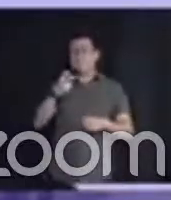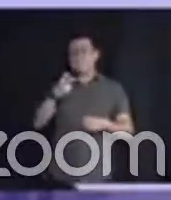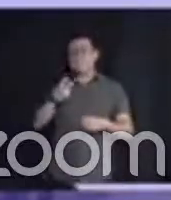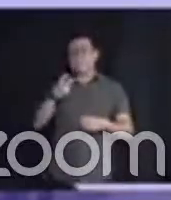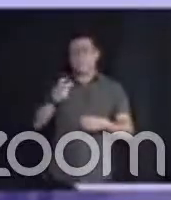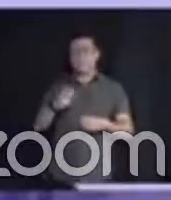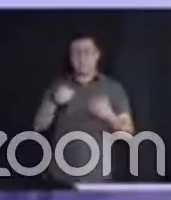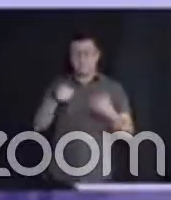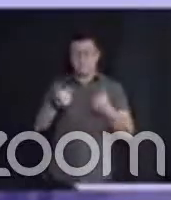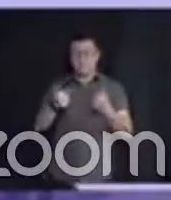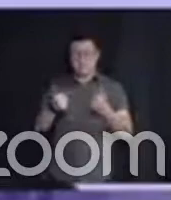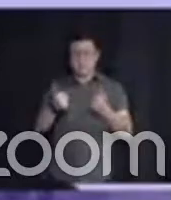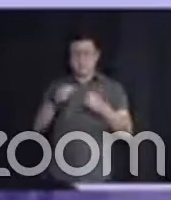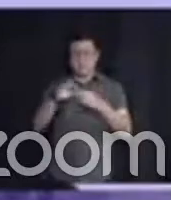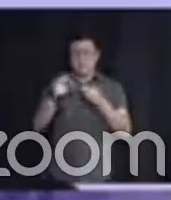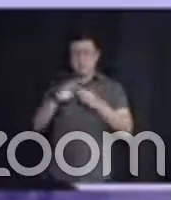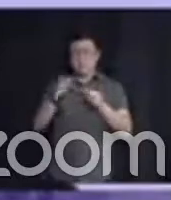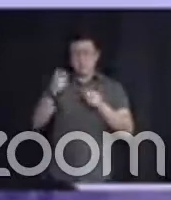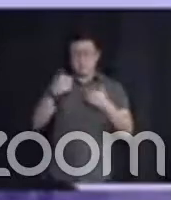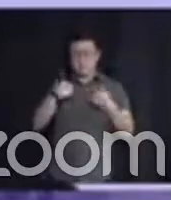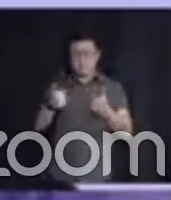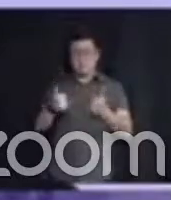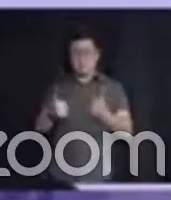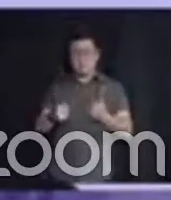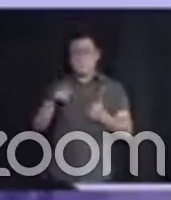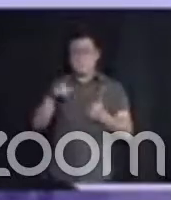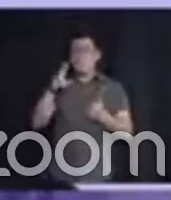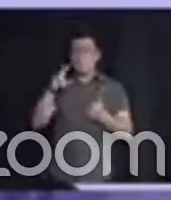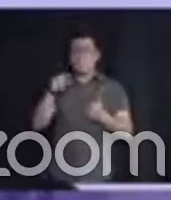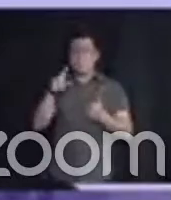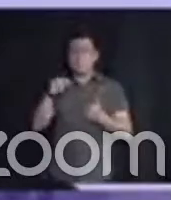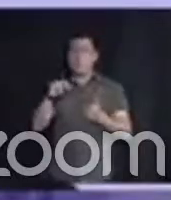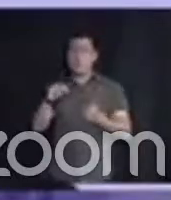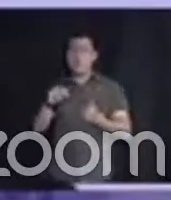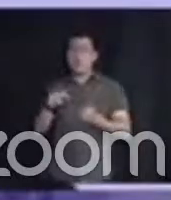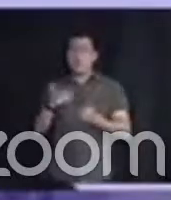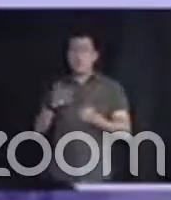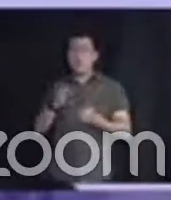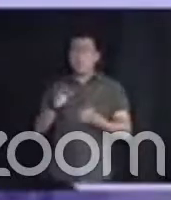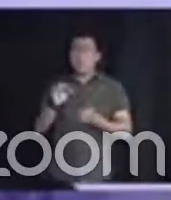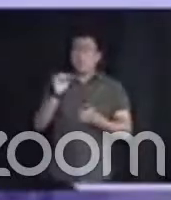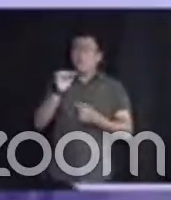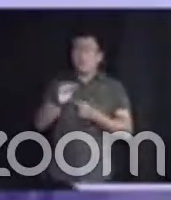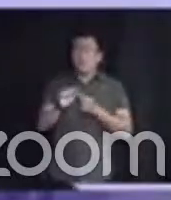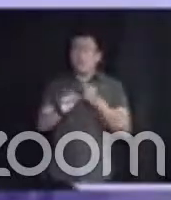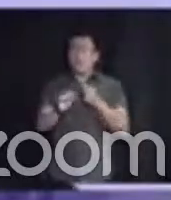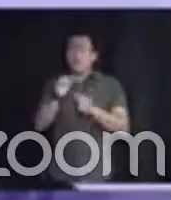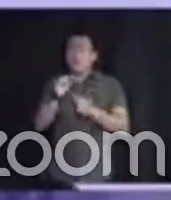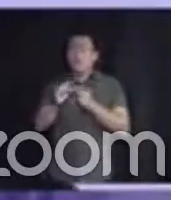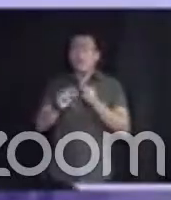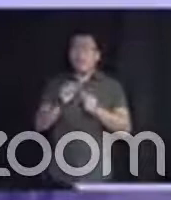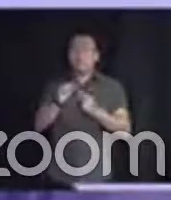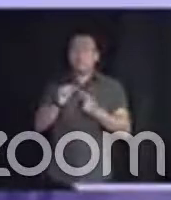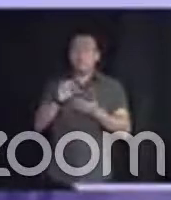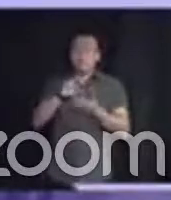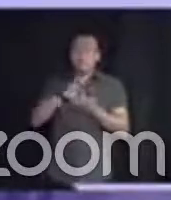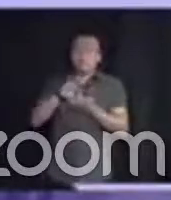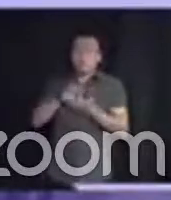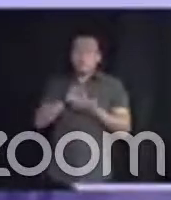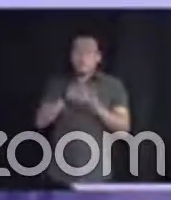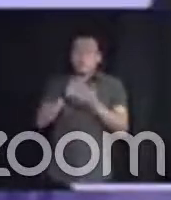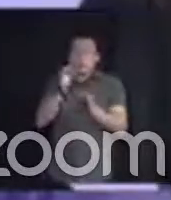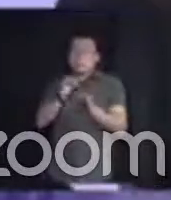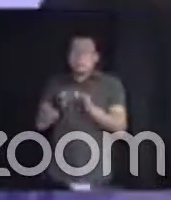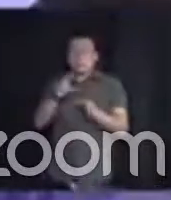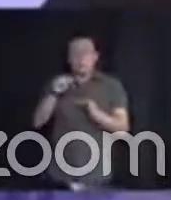escuchar para que nos transformemos. ¿Me explico lo que les digo? No hagan las calificaciones, por favor, a cuentagotas. Los voy a mandar